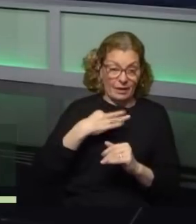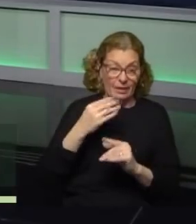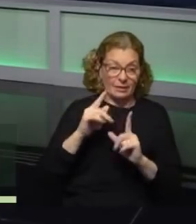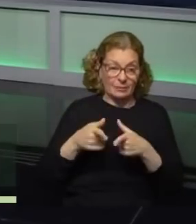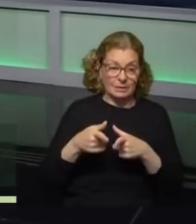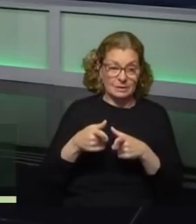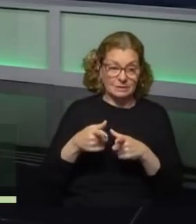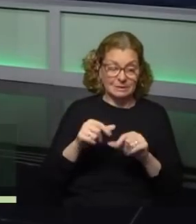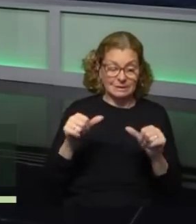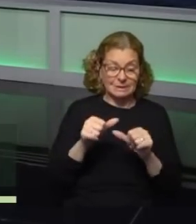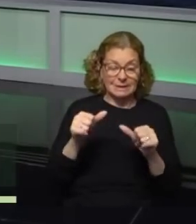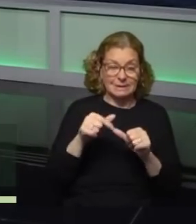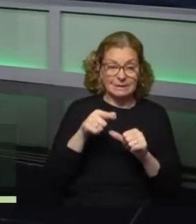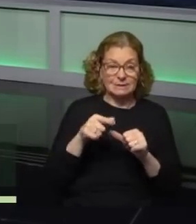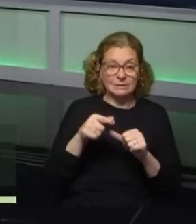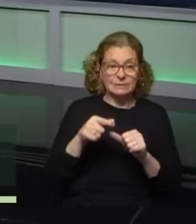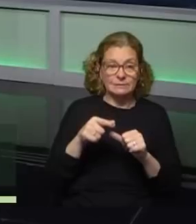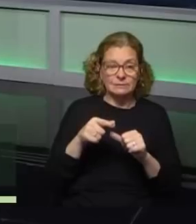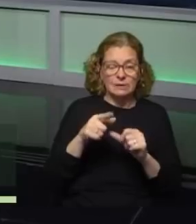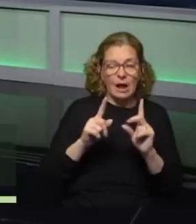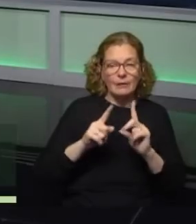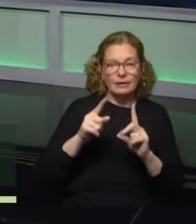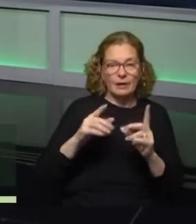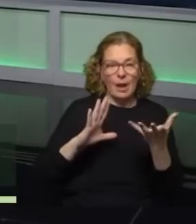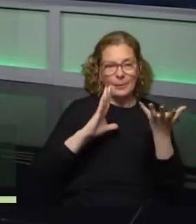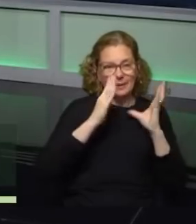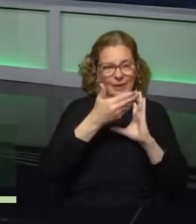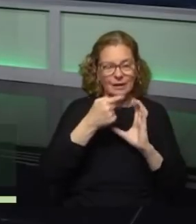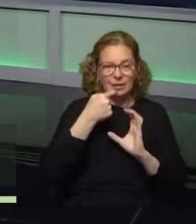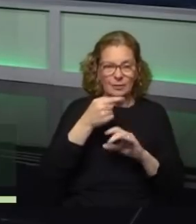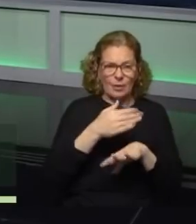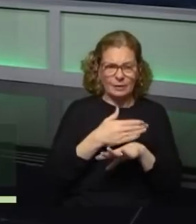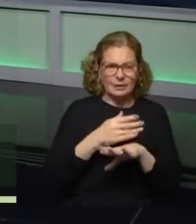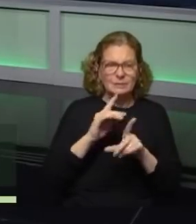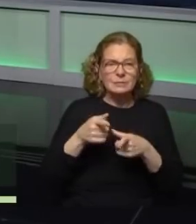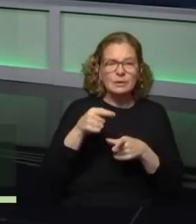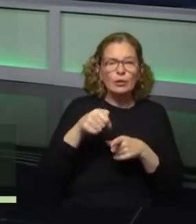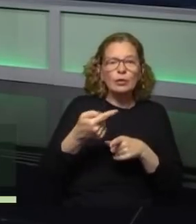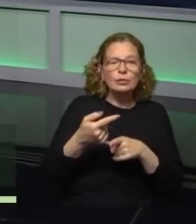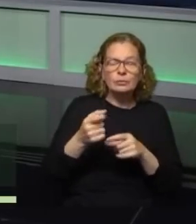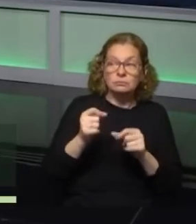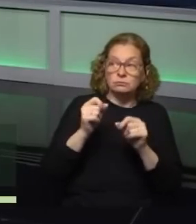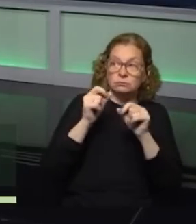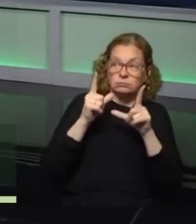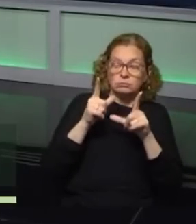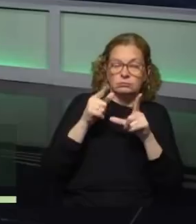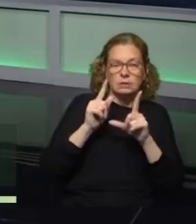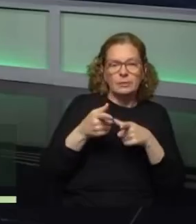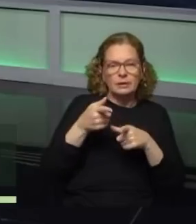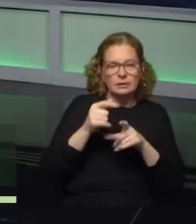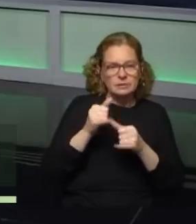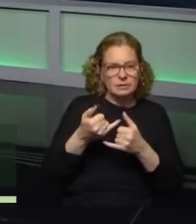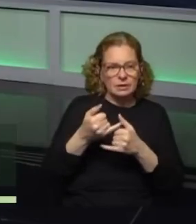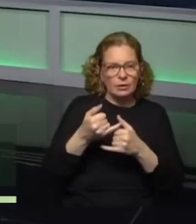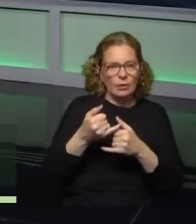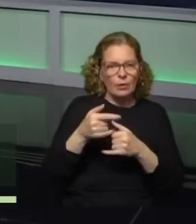generan también estos determinados bienes ambientales que estamos mencionando también hay otros impactos que tienen que ver más ya con